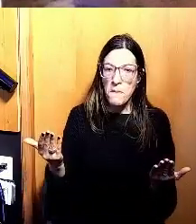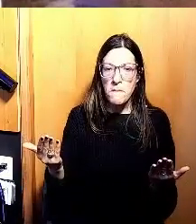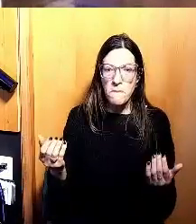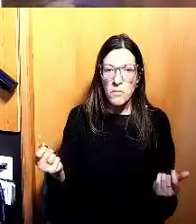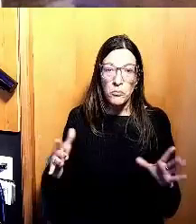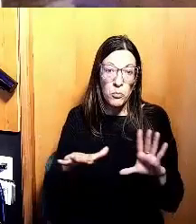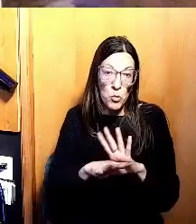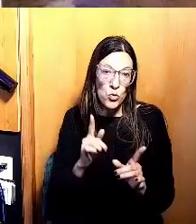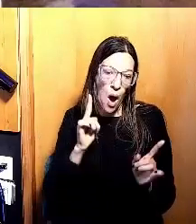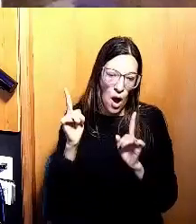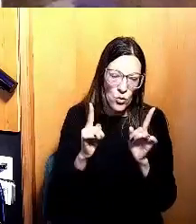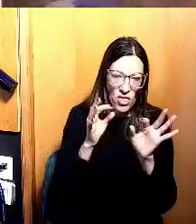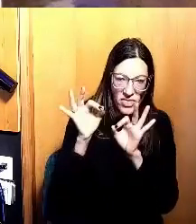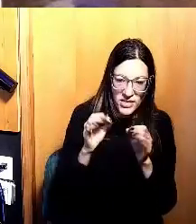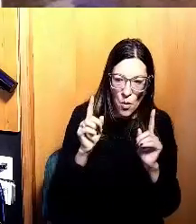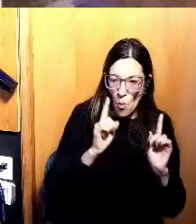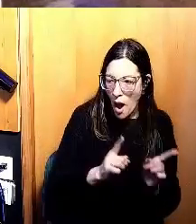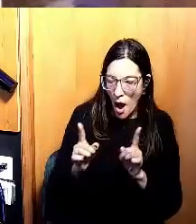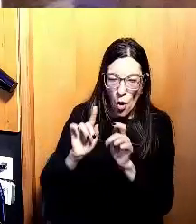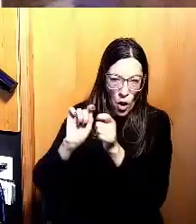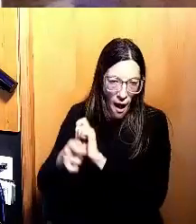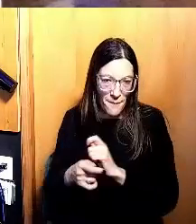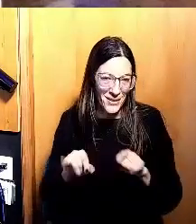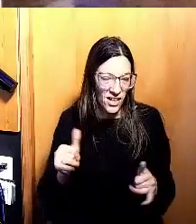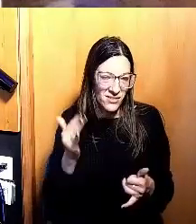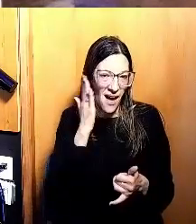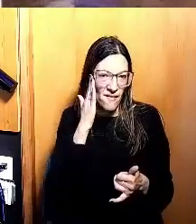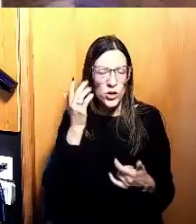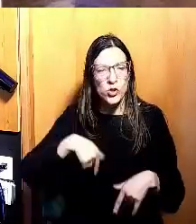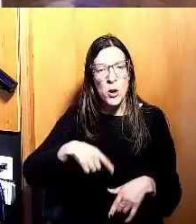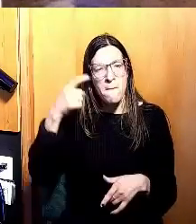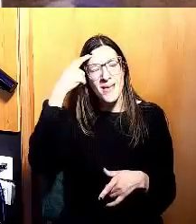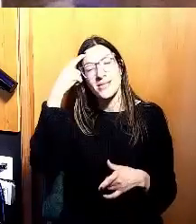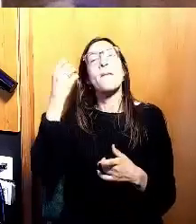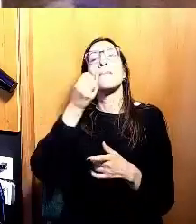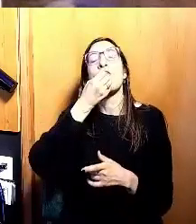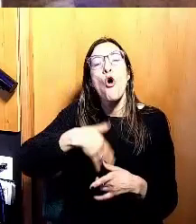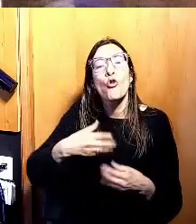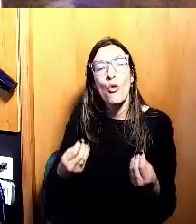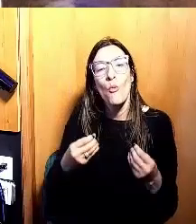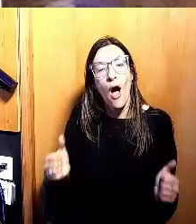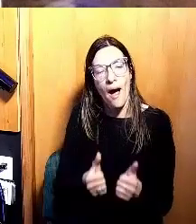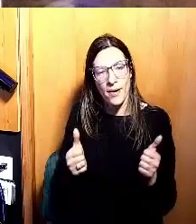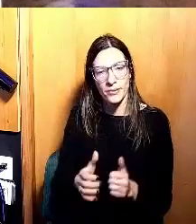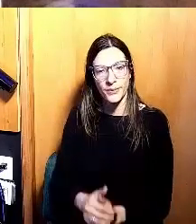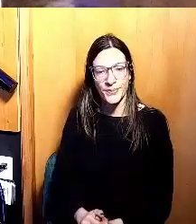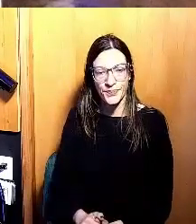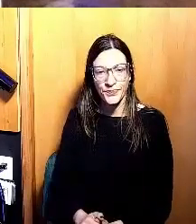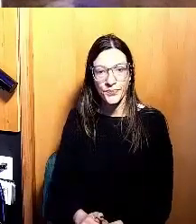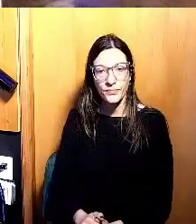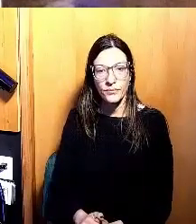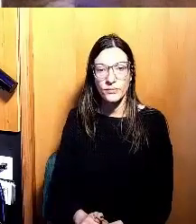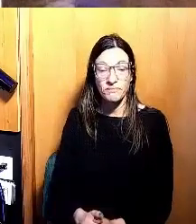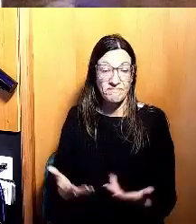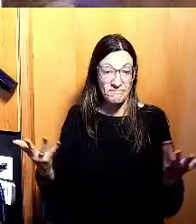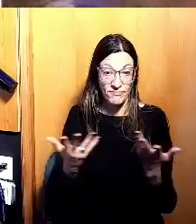que después nos pone, digamos, a pensar cómo debería ser, porque ahora tenemos, por ejemplo, un modelo muy